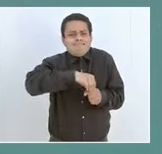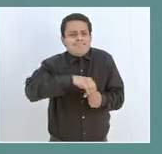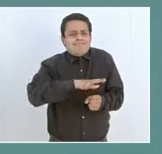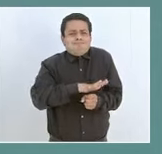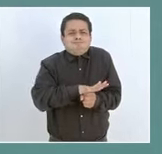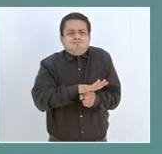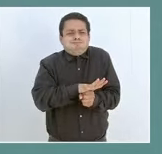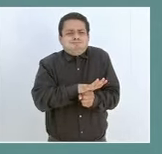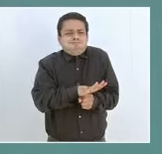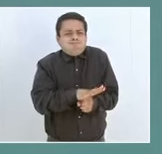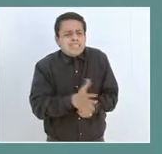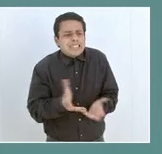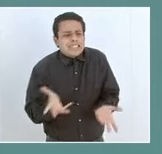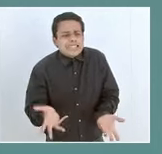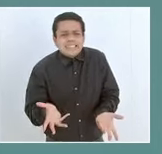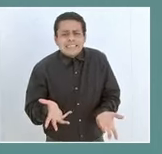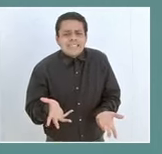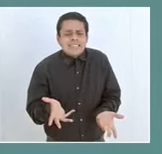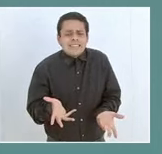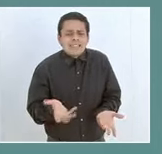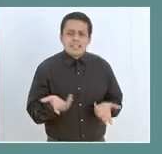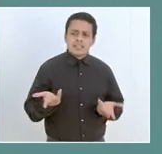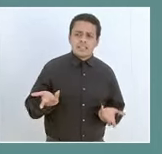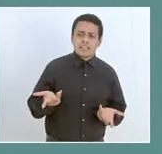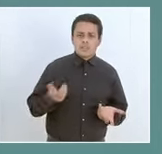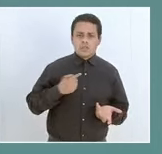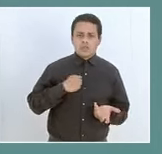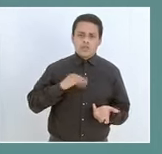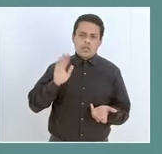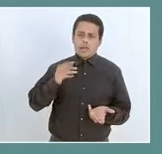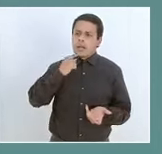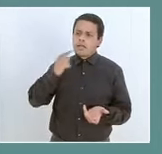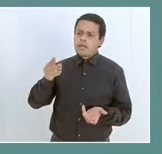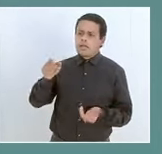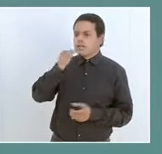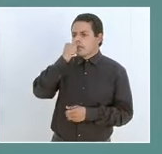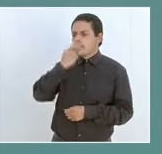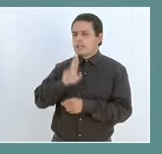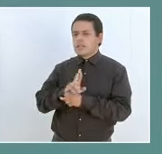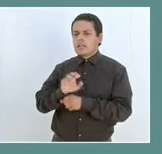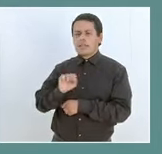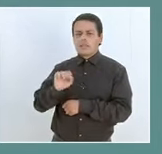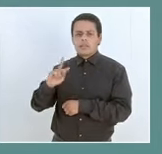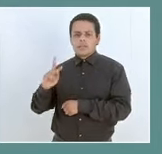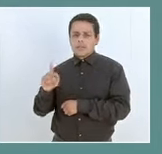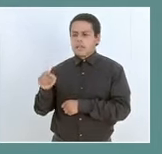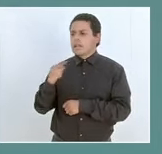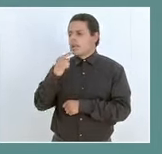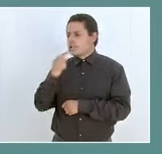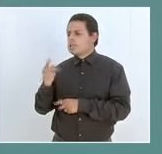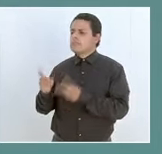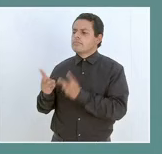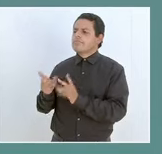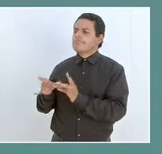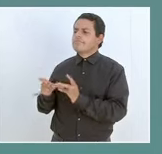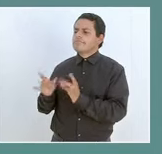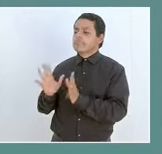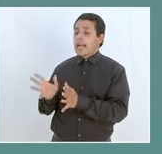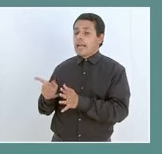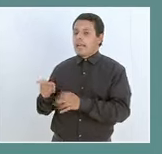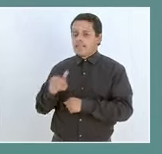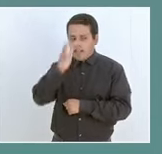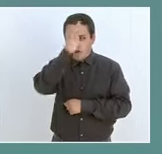Zacatecas. También ya hablé con la secretaria de Seguridad Pública, ya tiene instrucciones